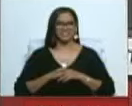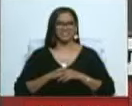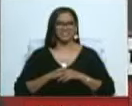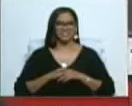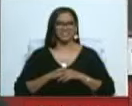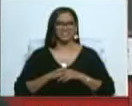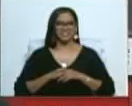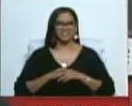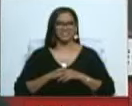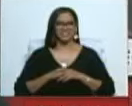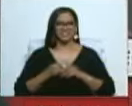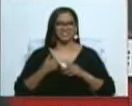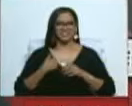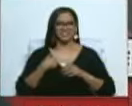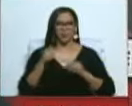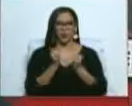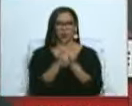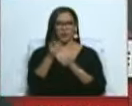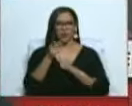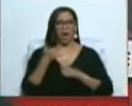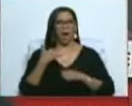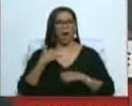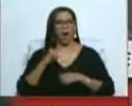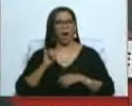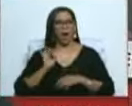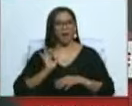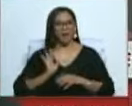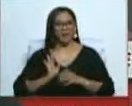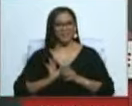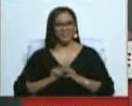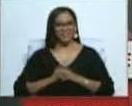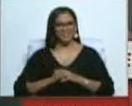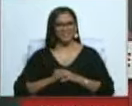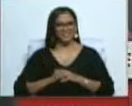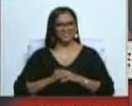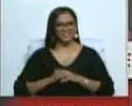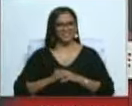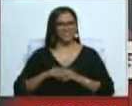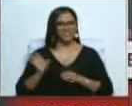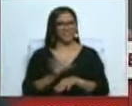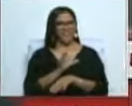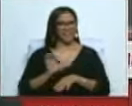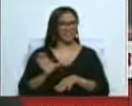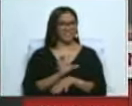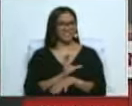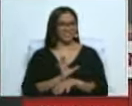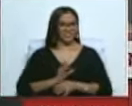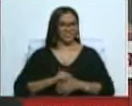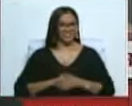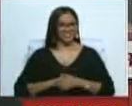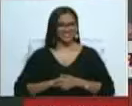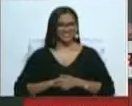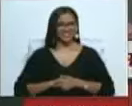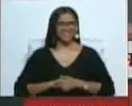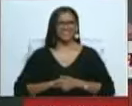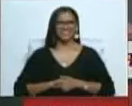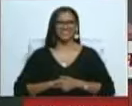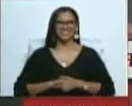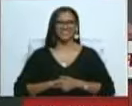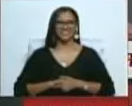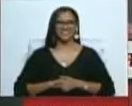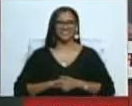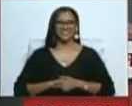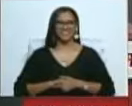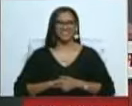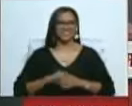¿verdad? Yo contigo. Ay, papá. Pues una canción. Arranque. Desde